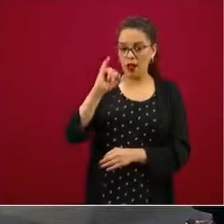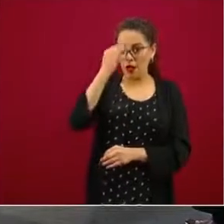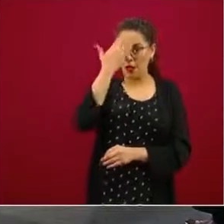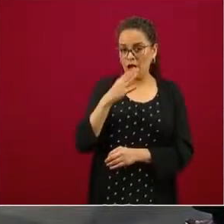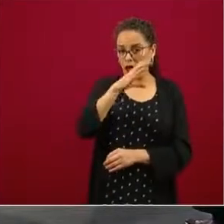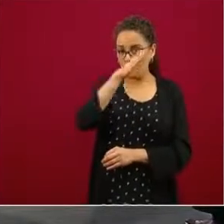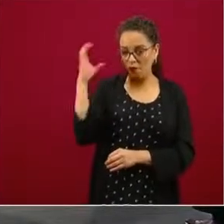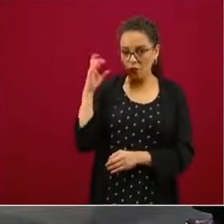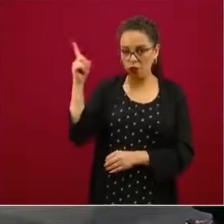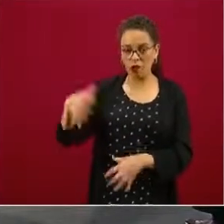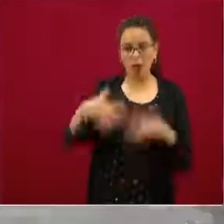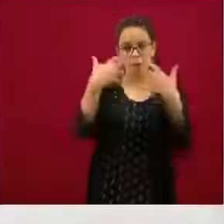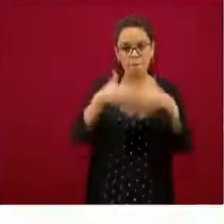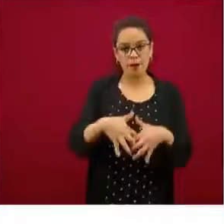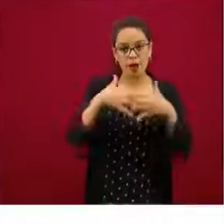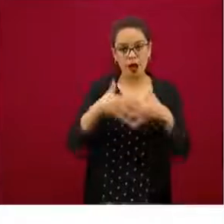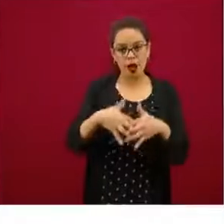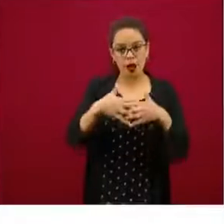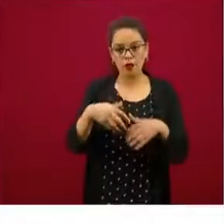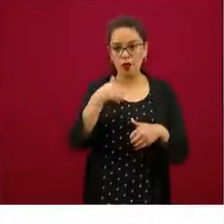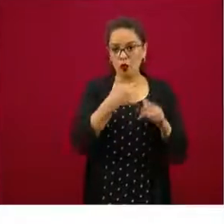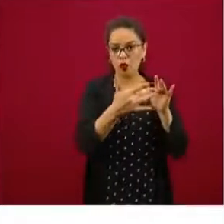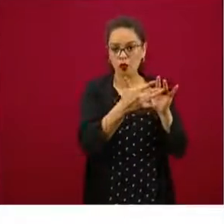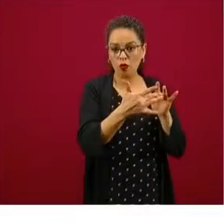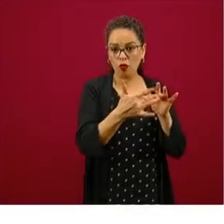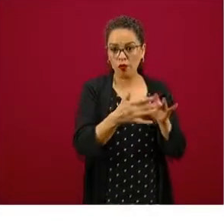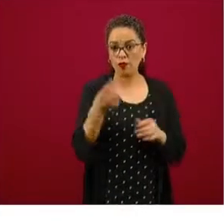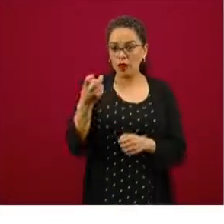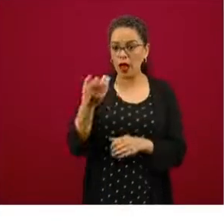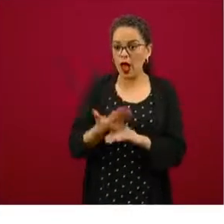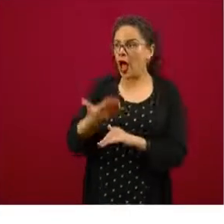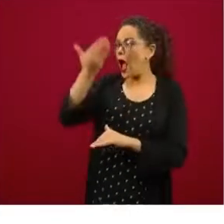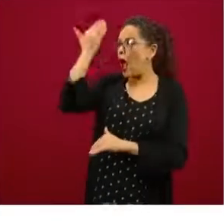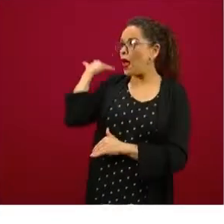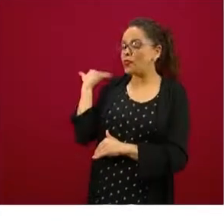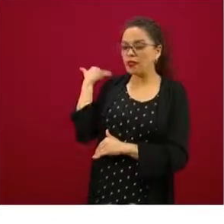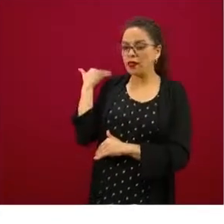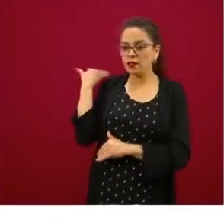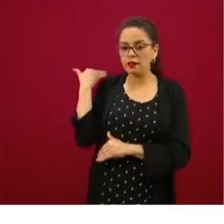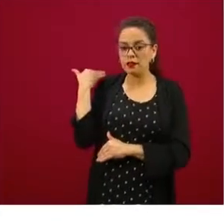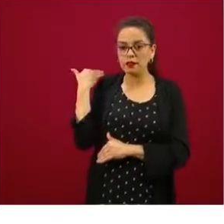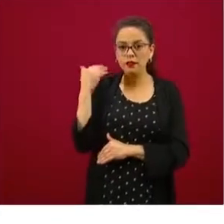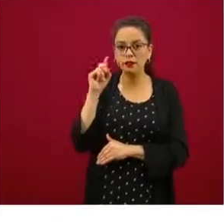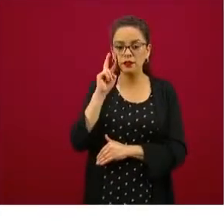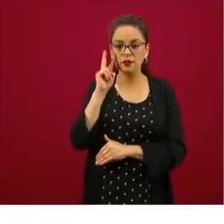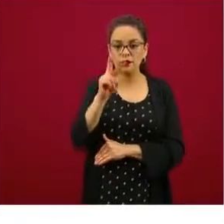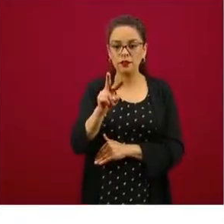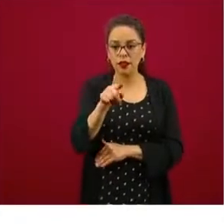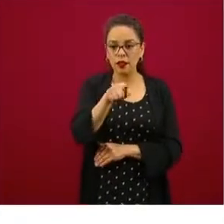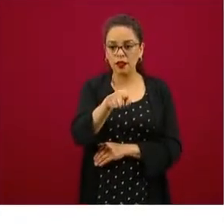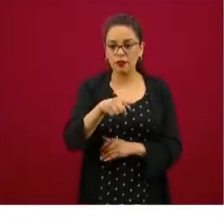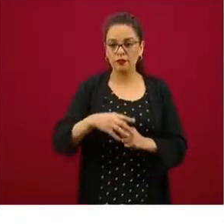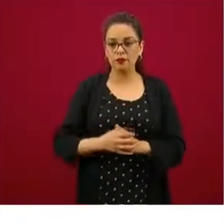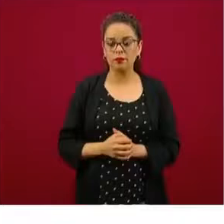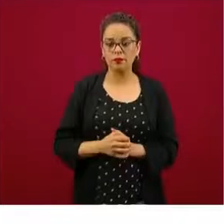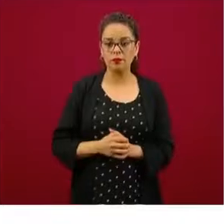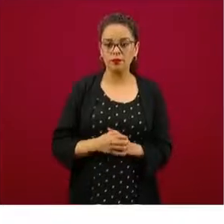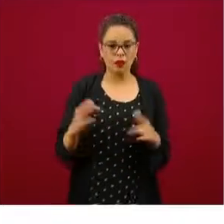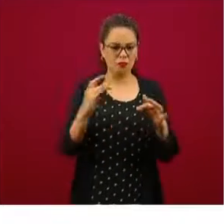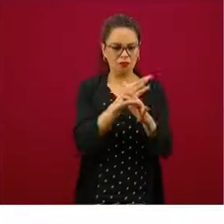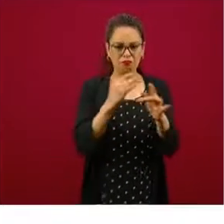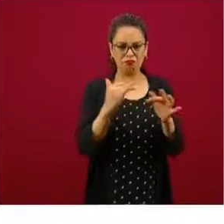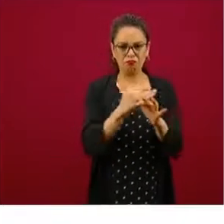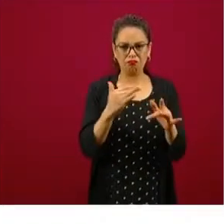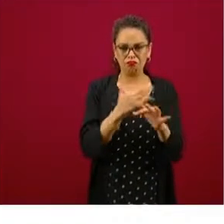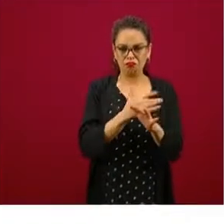antes, en esto, así era. Bueno, ya no va a ser así, tiene que ser así, con señalética. Esto es lo que llamamos